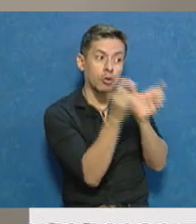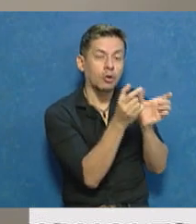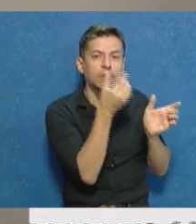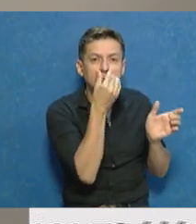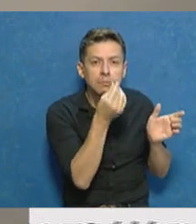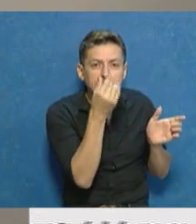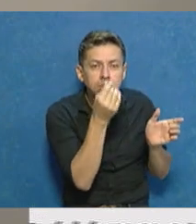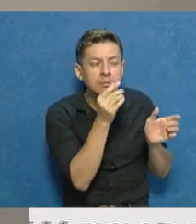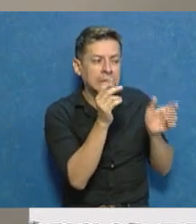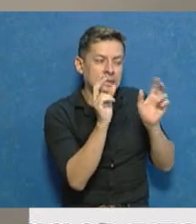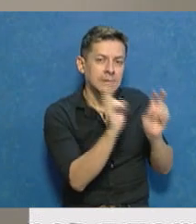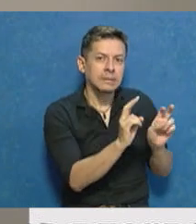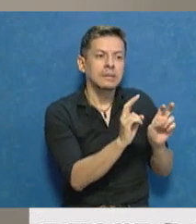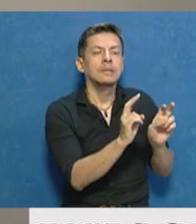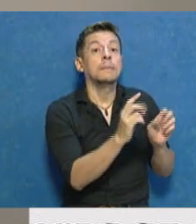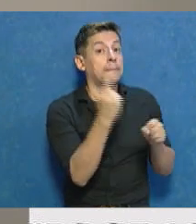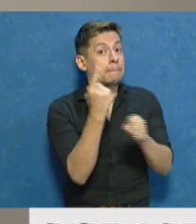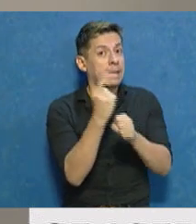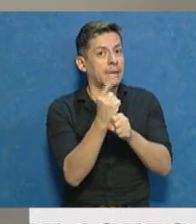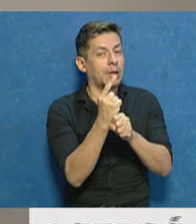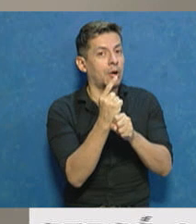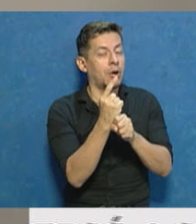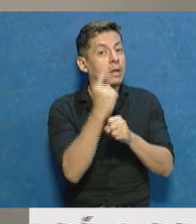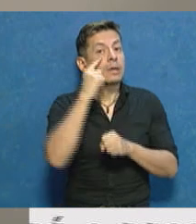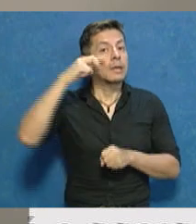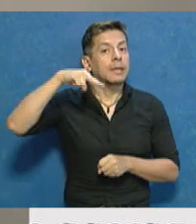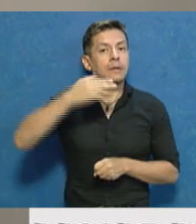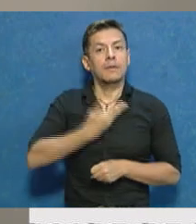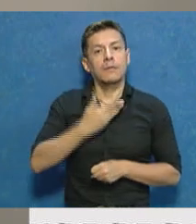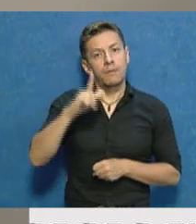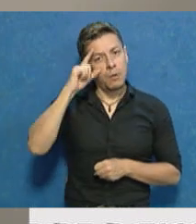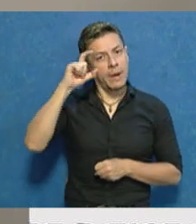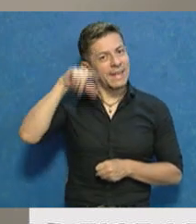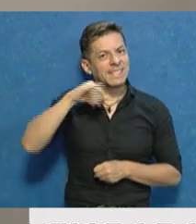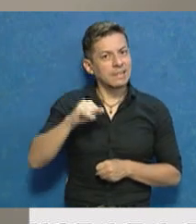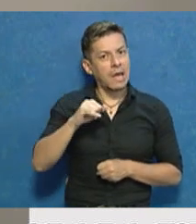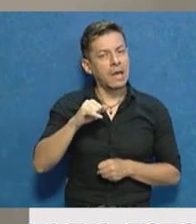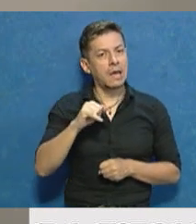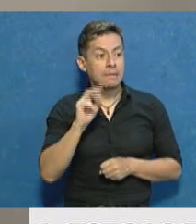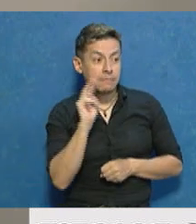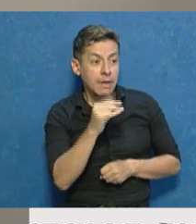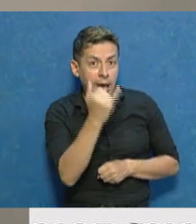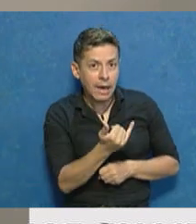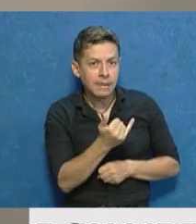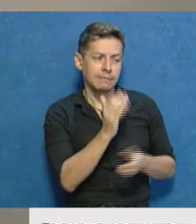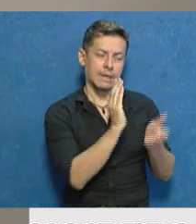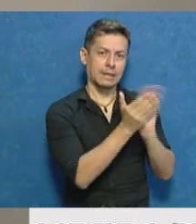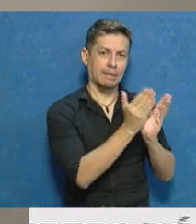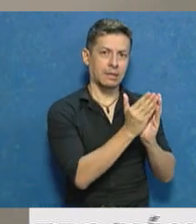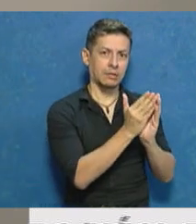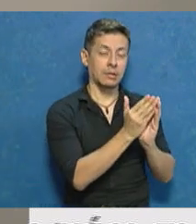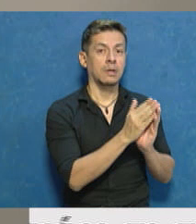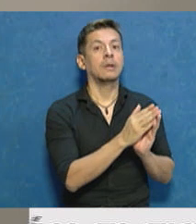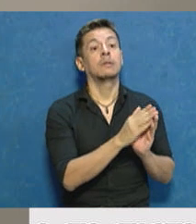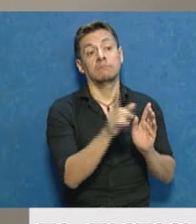ser primero descartar, por supuesto, virus influenza, que tiene tratamiento, y eso se manda al Laboratorio de